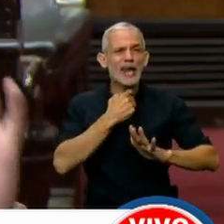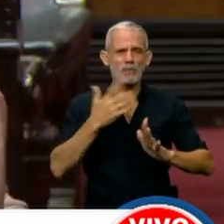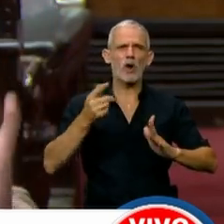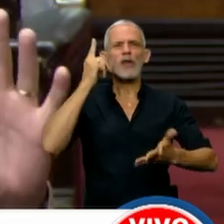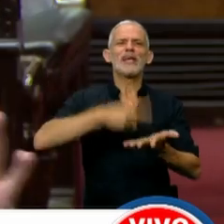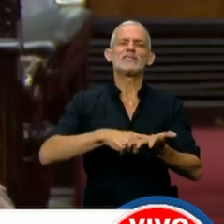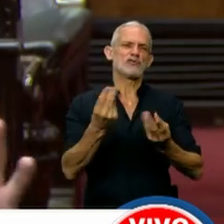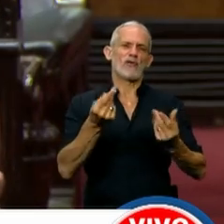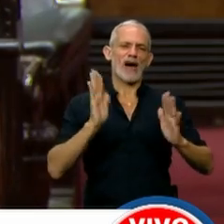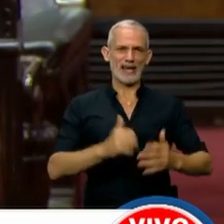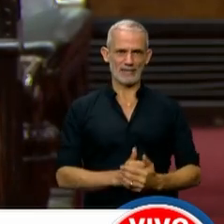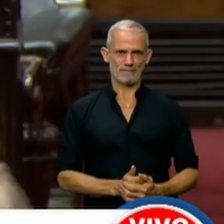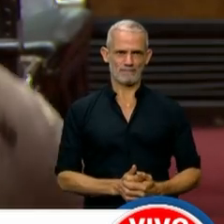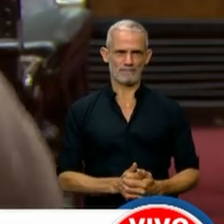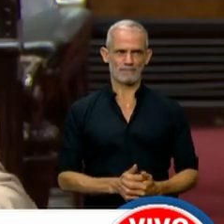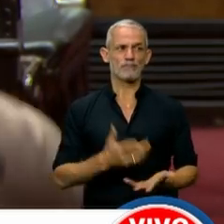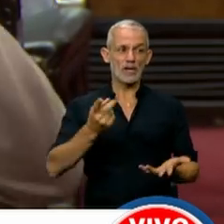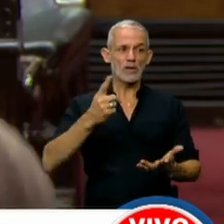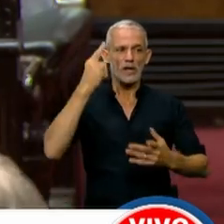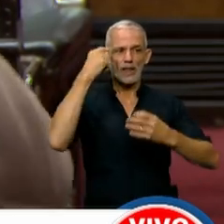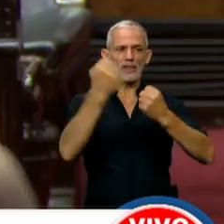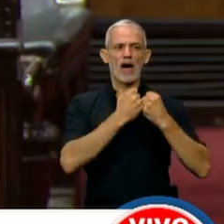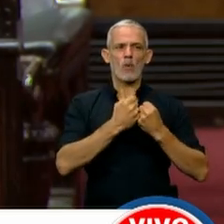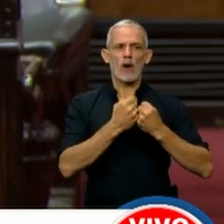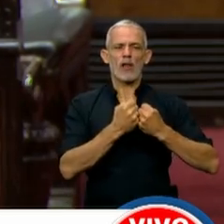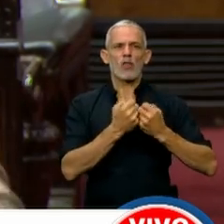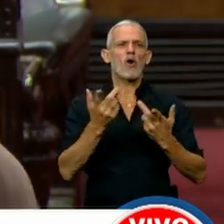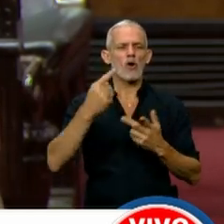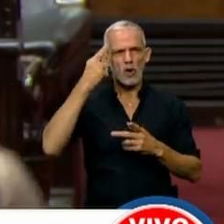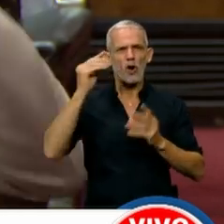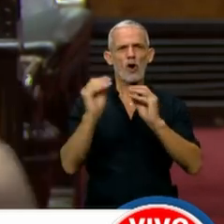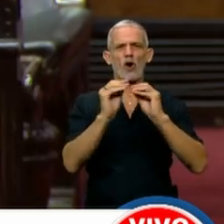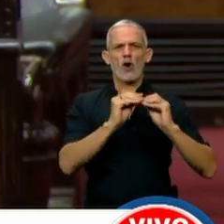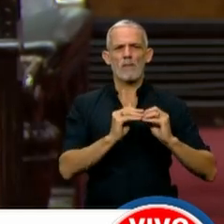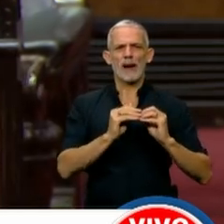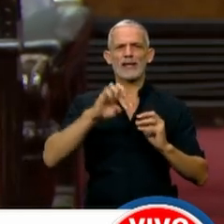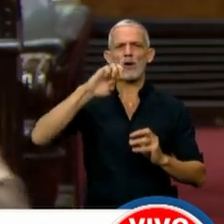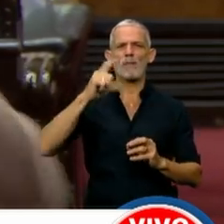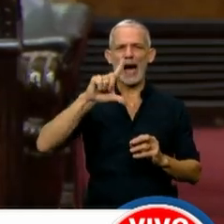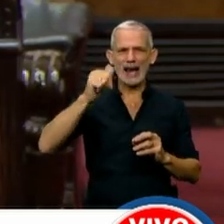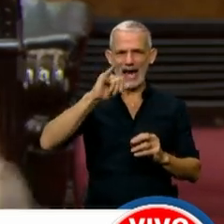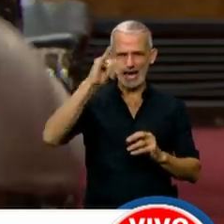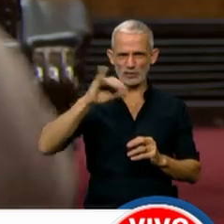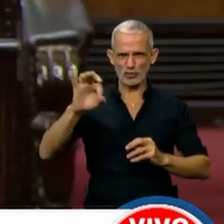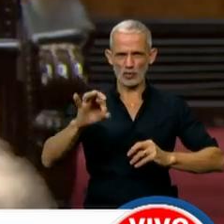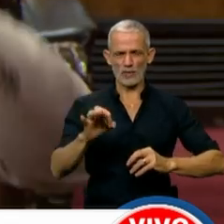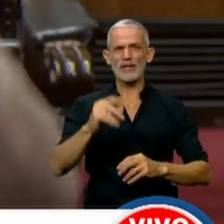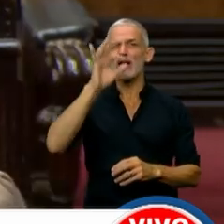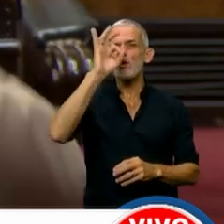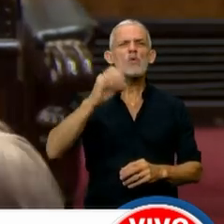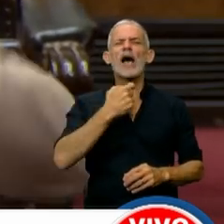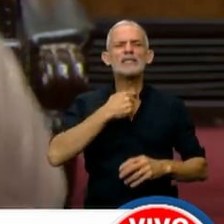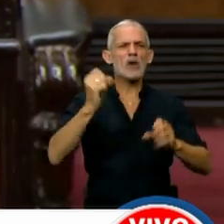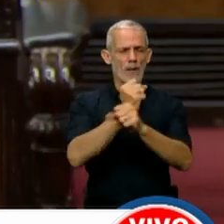las decisiones políticas y coincido completamente con mi compañero palazo nunca quisieron